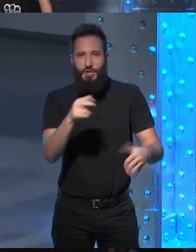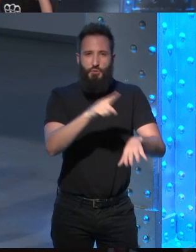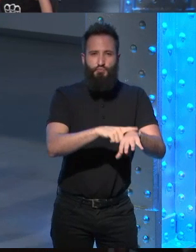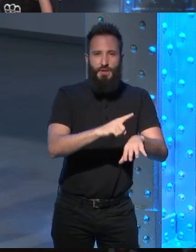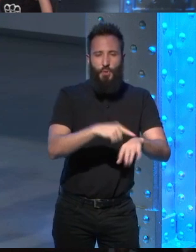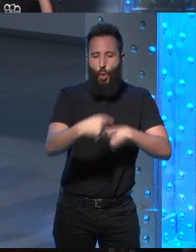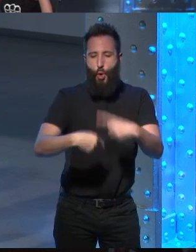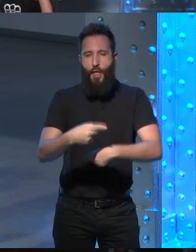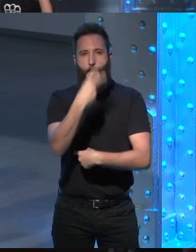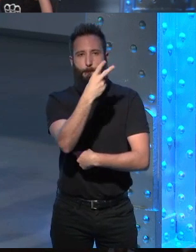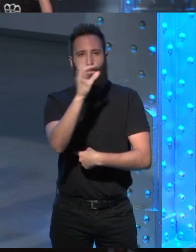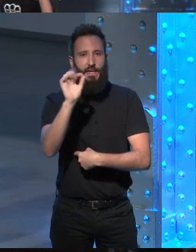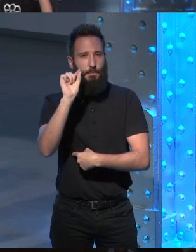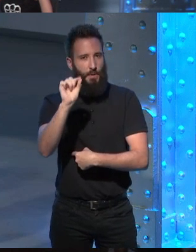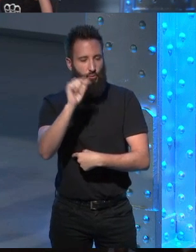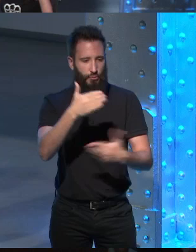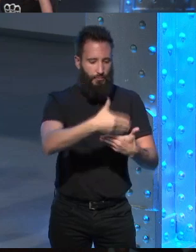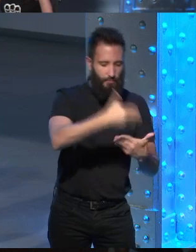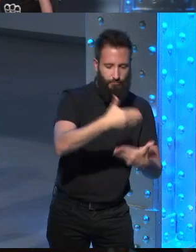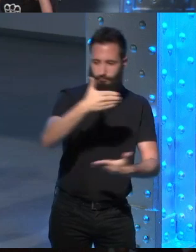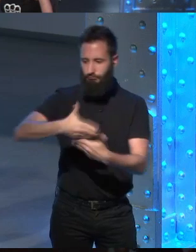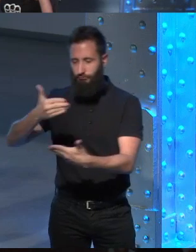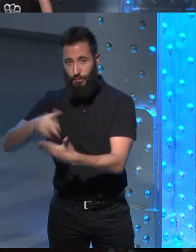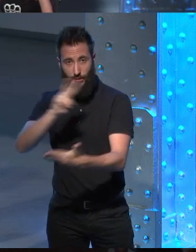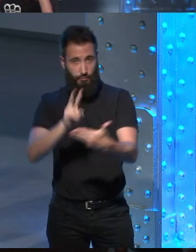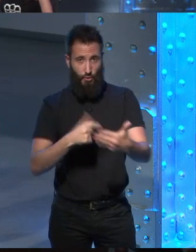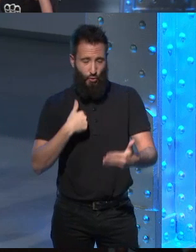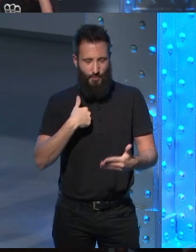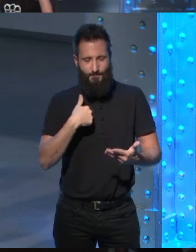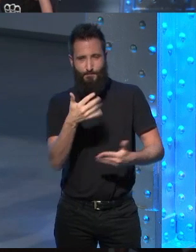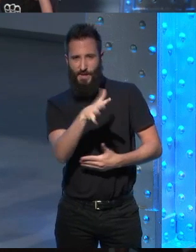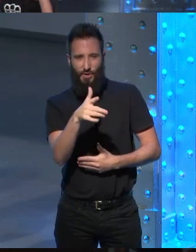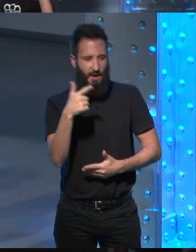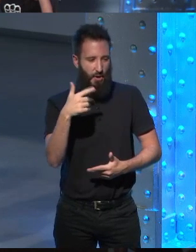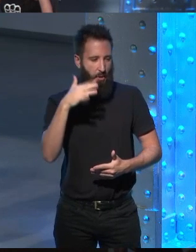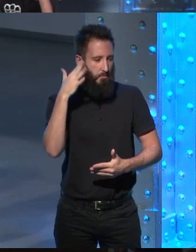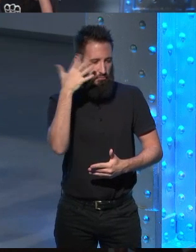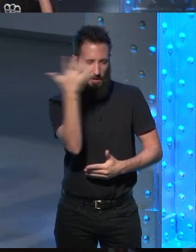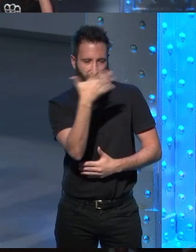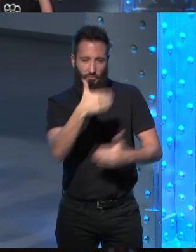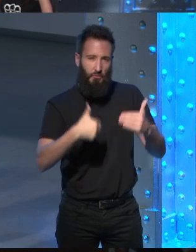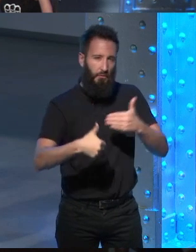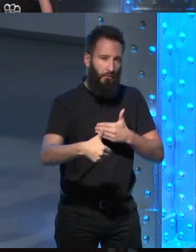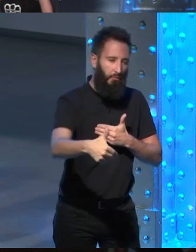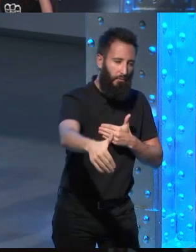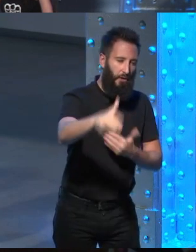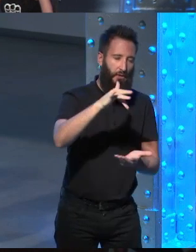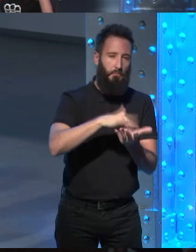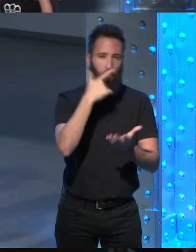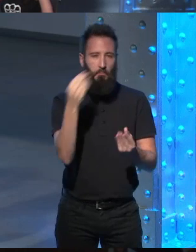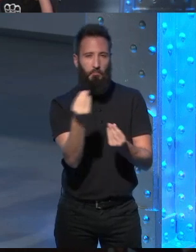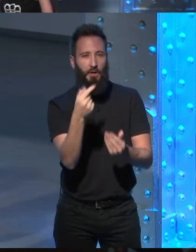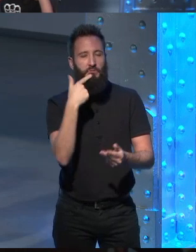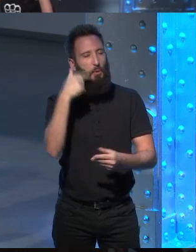minutos a los 2, al cabo de 6 meses, yo ahora hago profecías. Pero no se las cuento a nadie. O sea, digo,